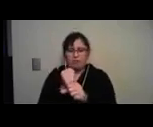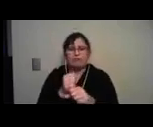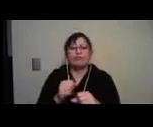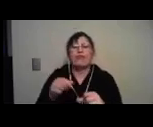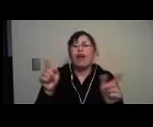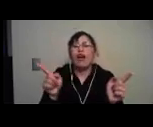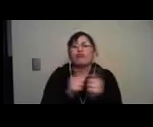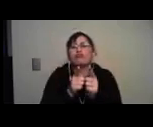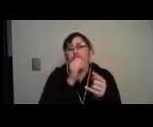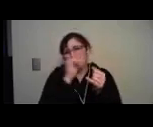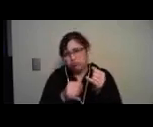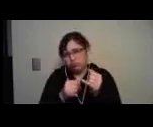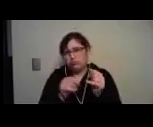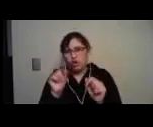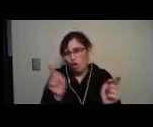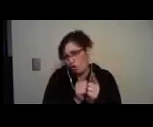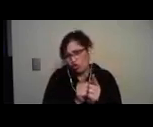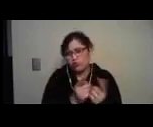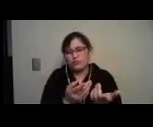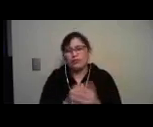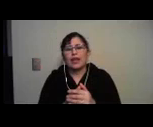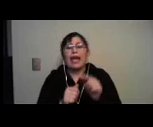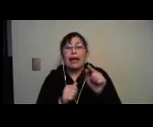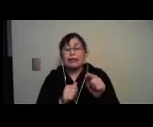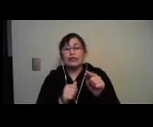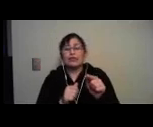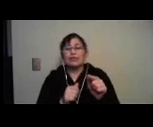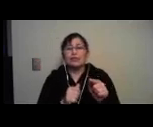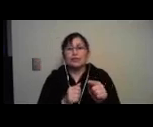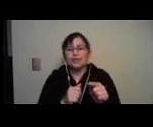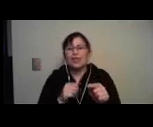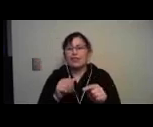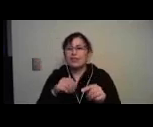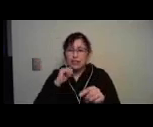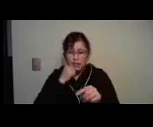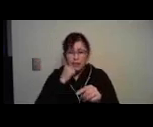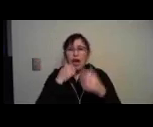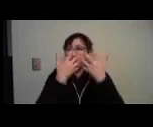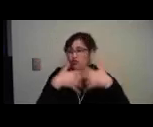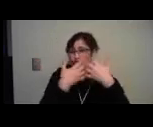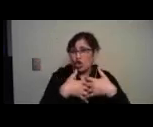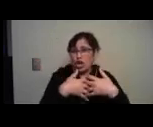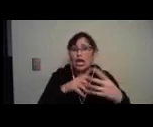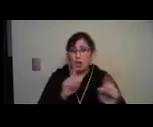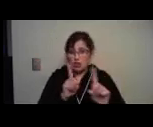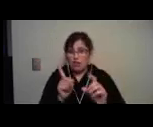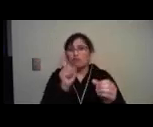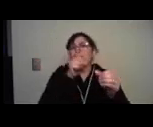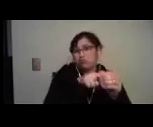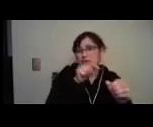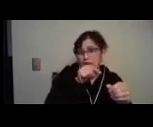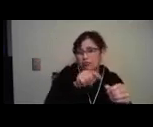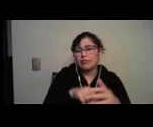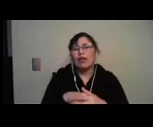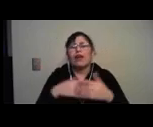corto plazo, ¿cierto? Es una memoria, es un elemento de la función ejecutiva que nos permite el mantenimiento de